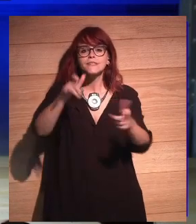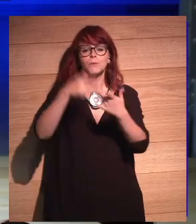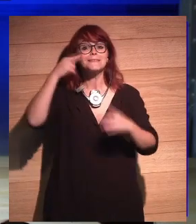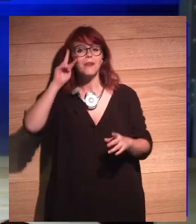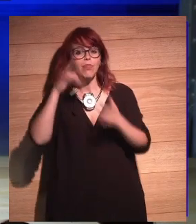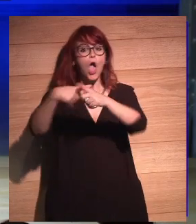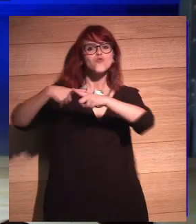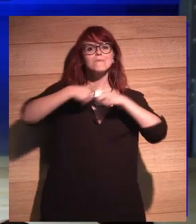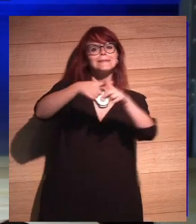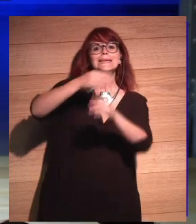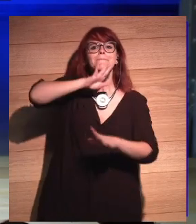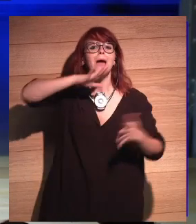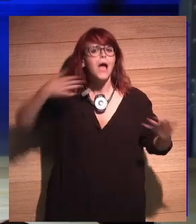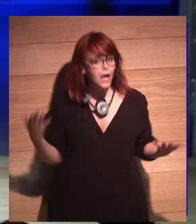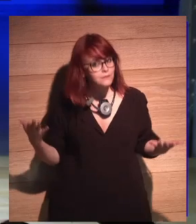experiencias compartidas?